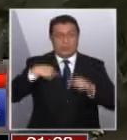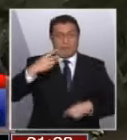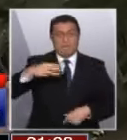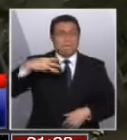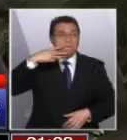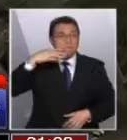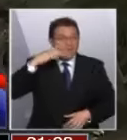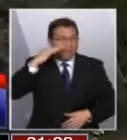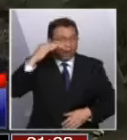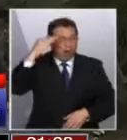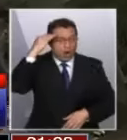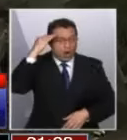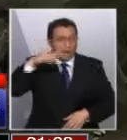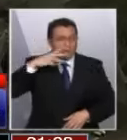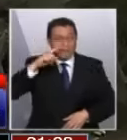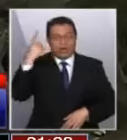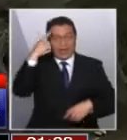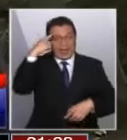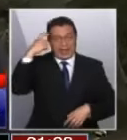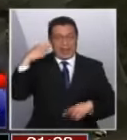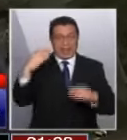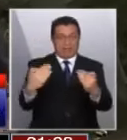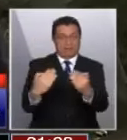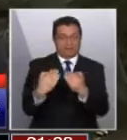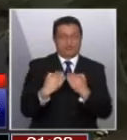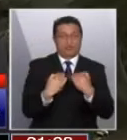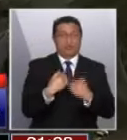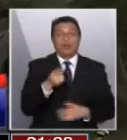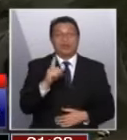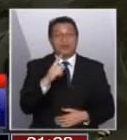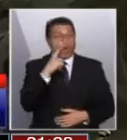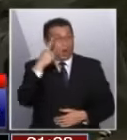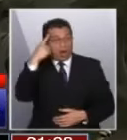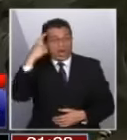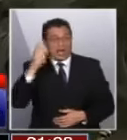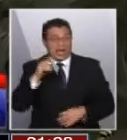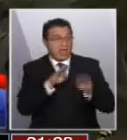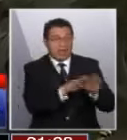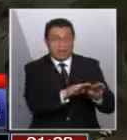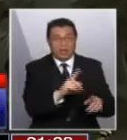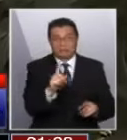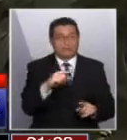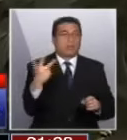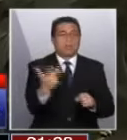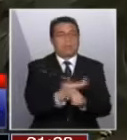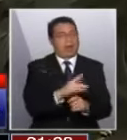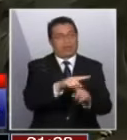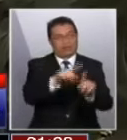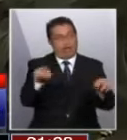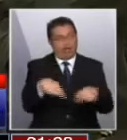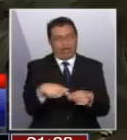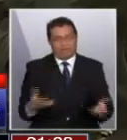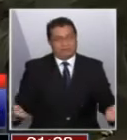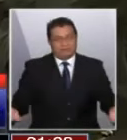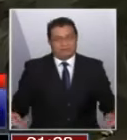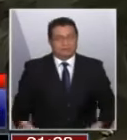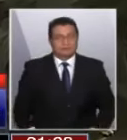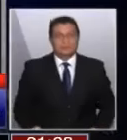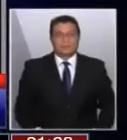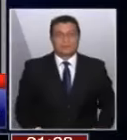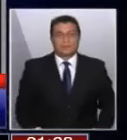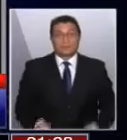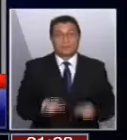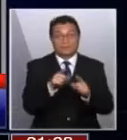mínimo que tiene que tener Es que le crean y si no le creen la verdad es que nos va a ir mal a todos en las elecciones usted decía